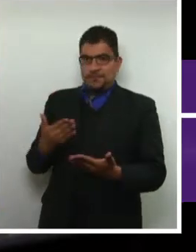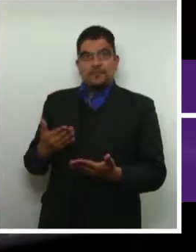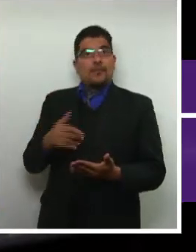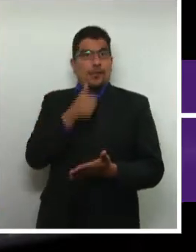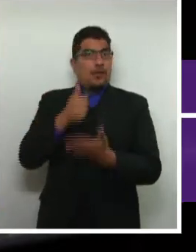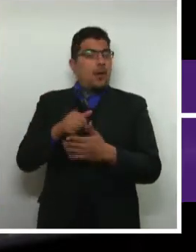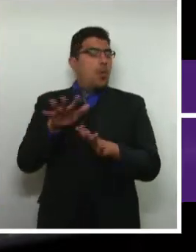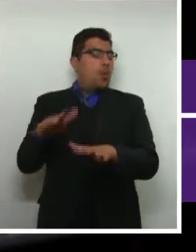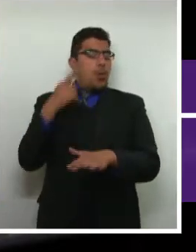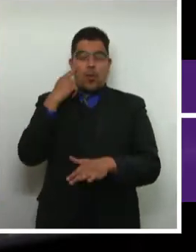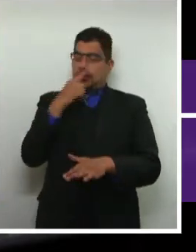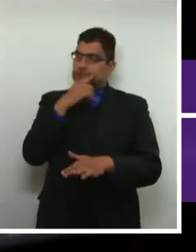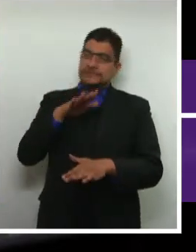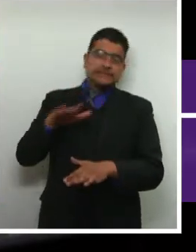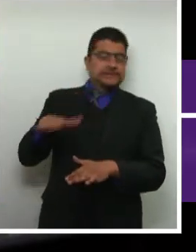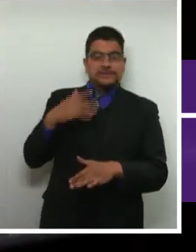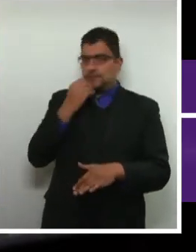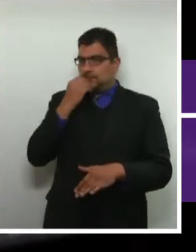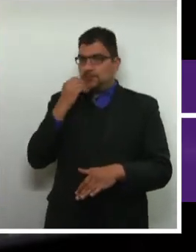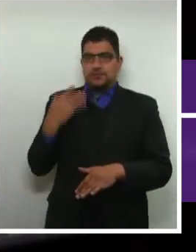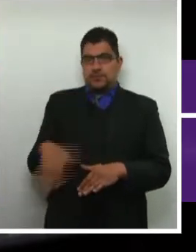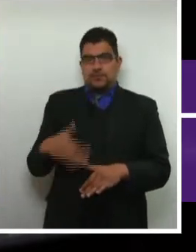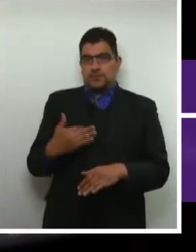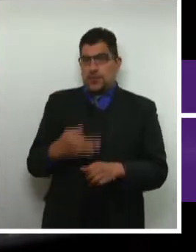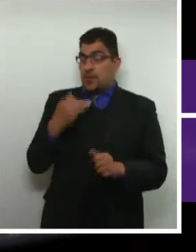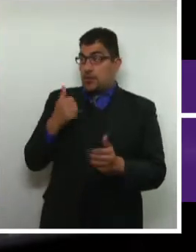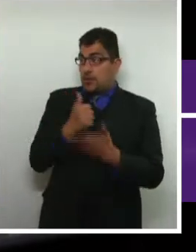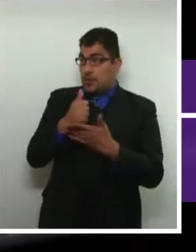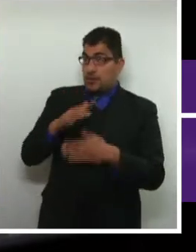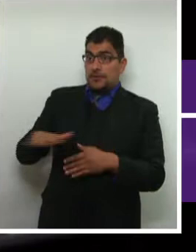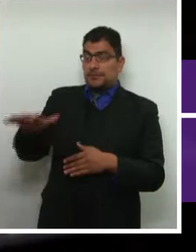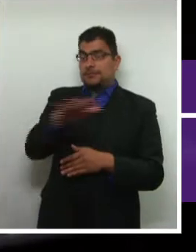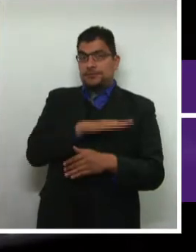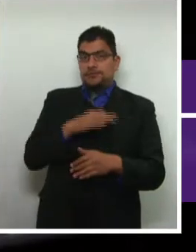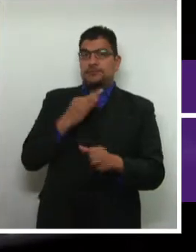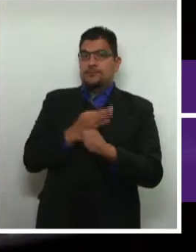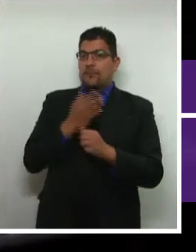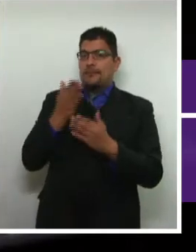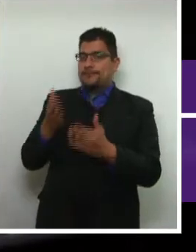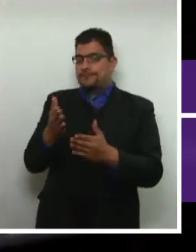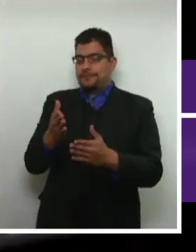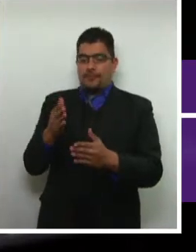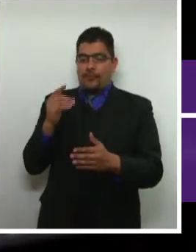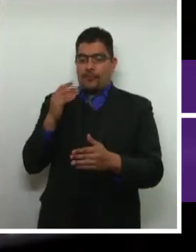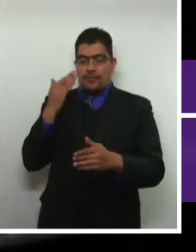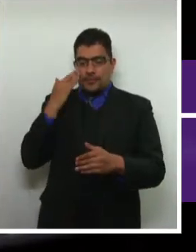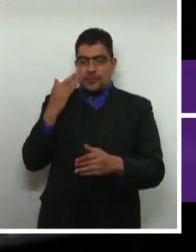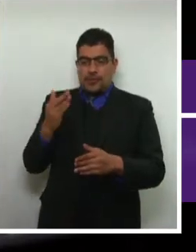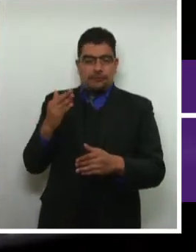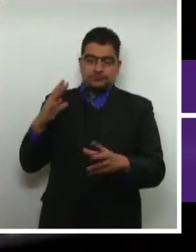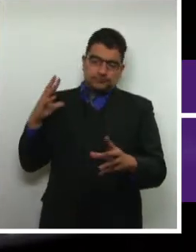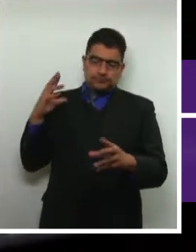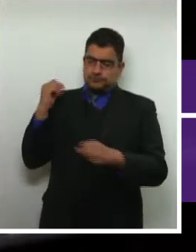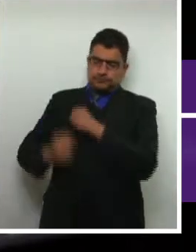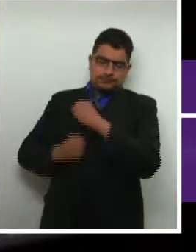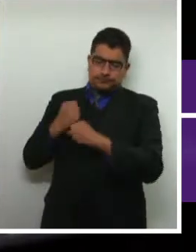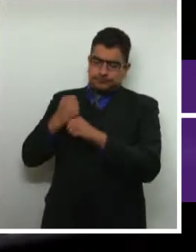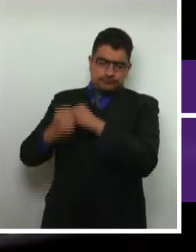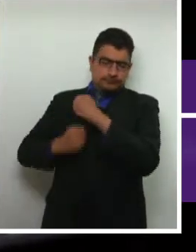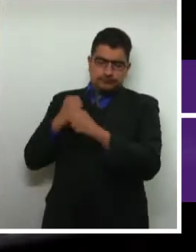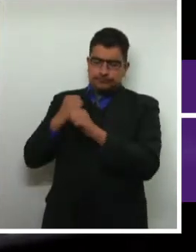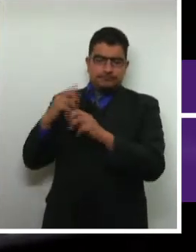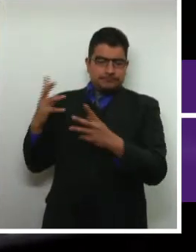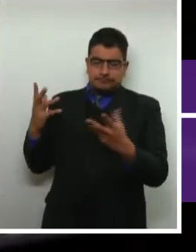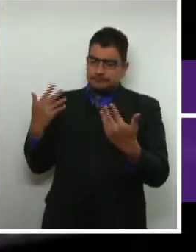ciudad extraordinaria, es una ciudad que tiene ya muchos siglos de